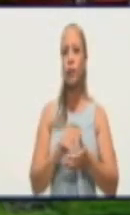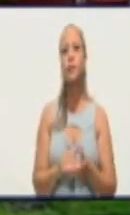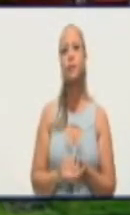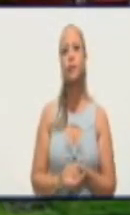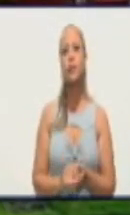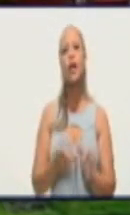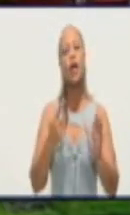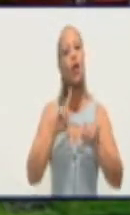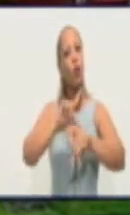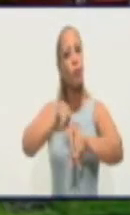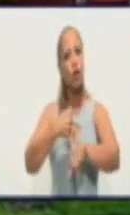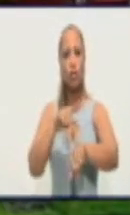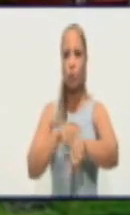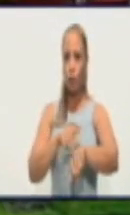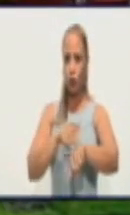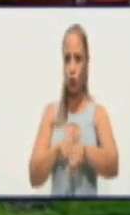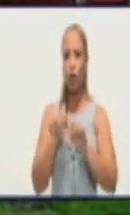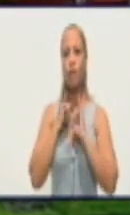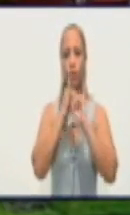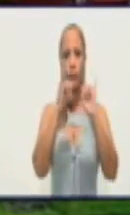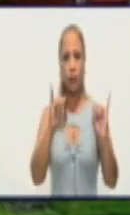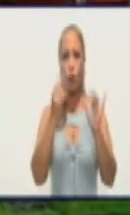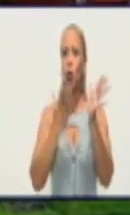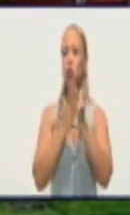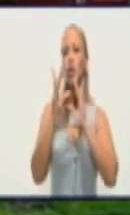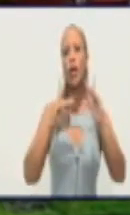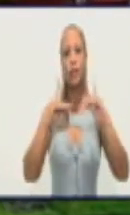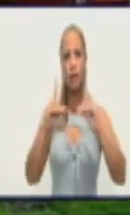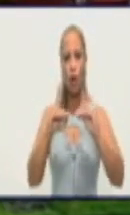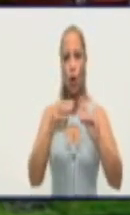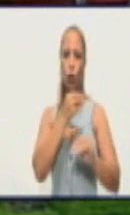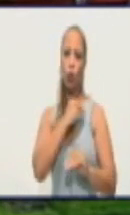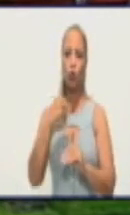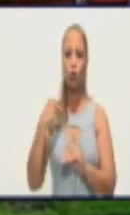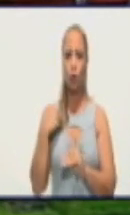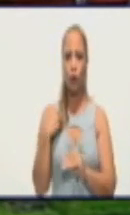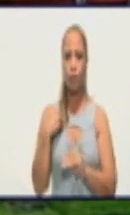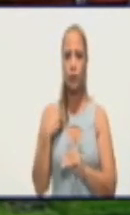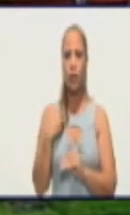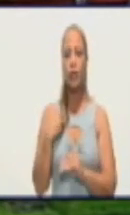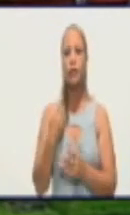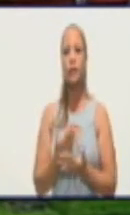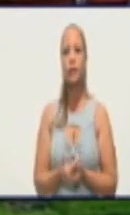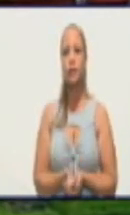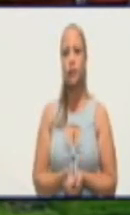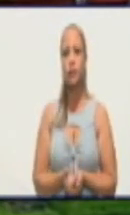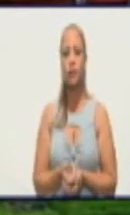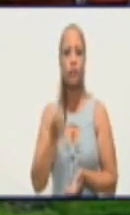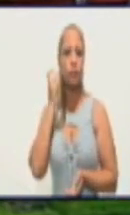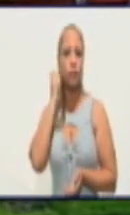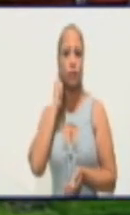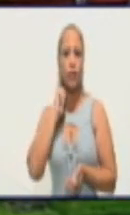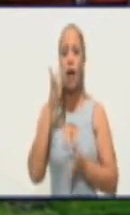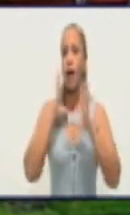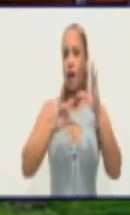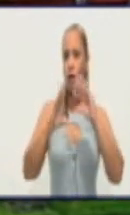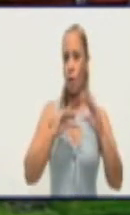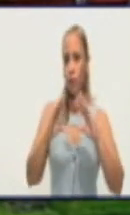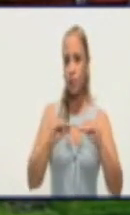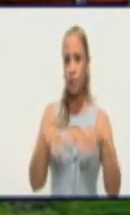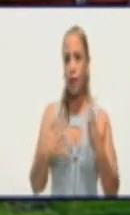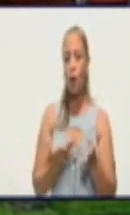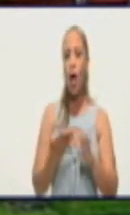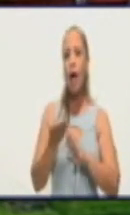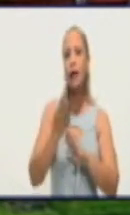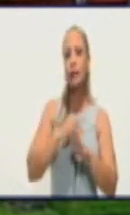los próximos minutos informativos. Continúa el diálogo con la doctora Yelenis Elías Monte. Hablábamos antes de la